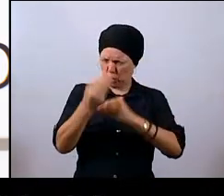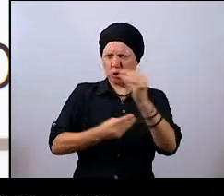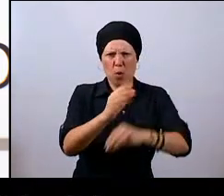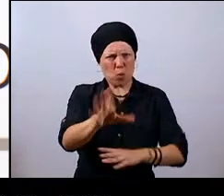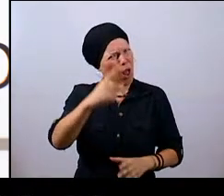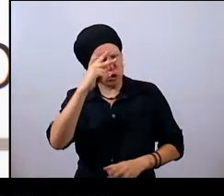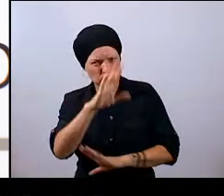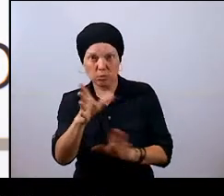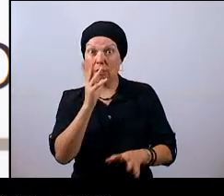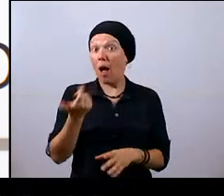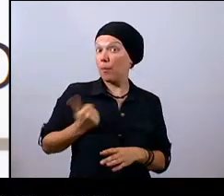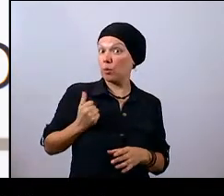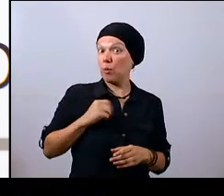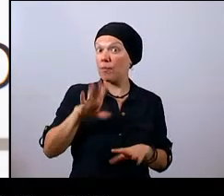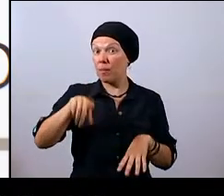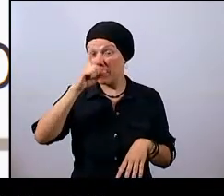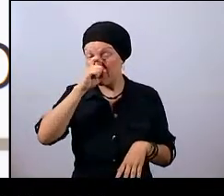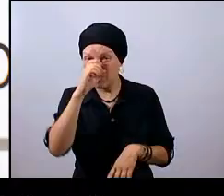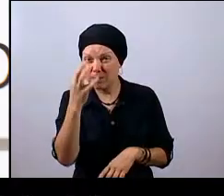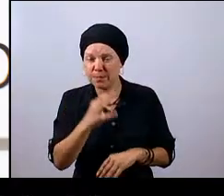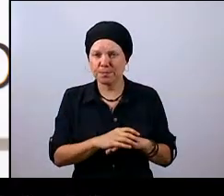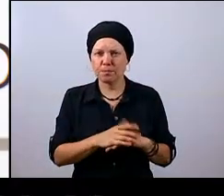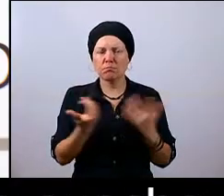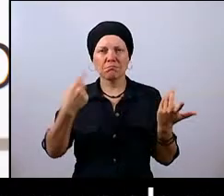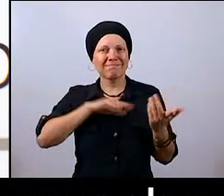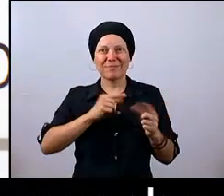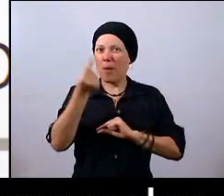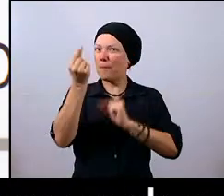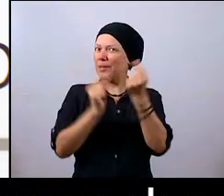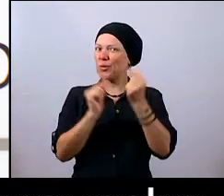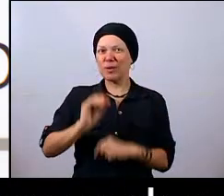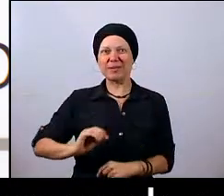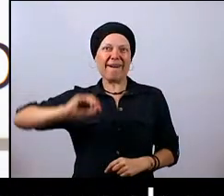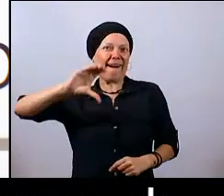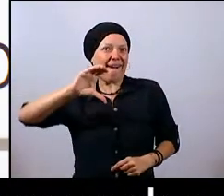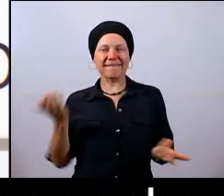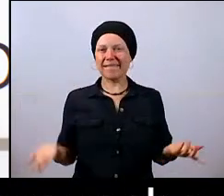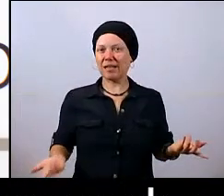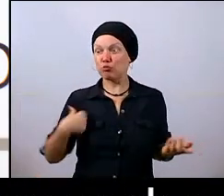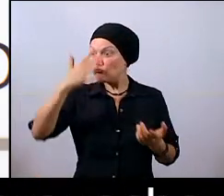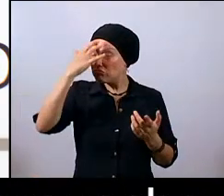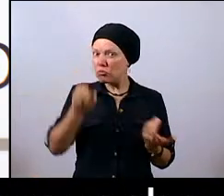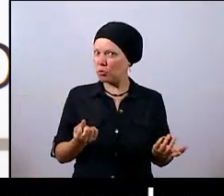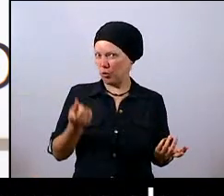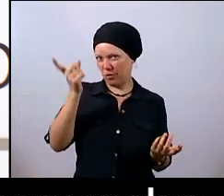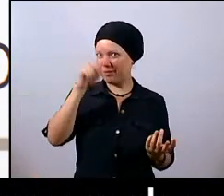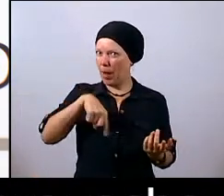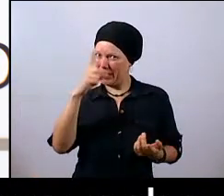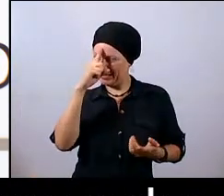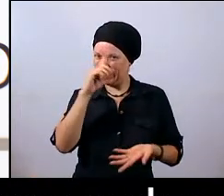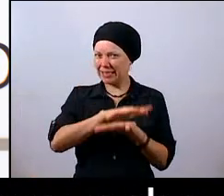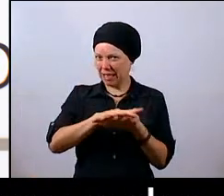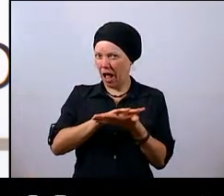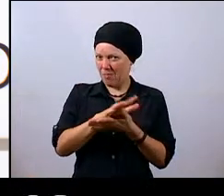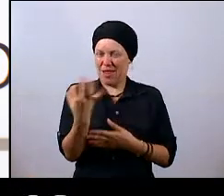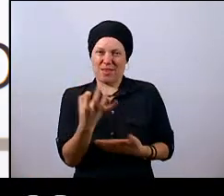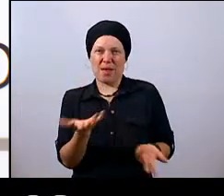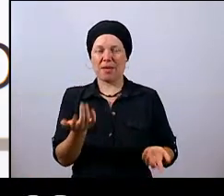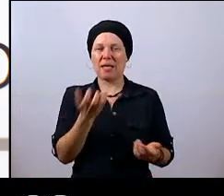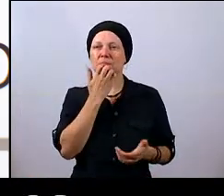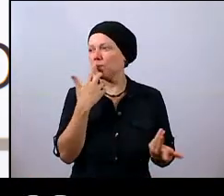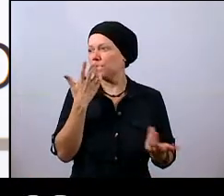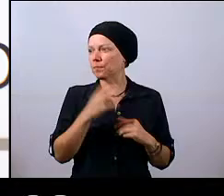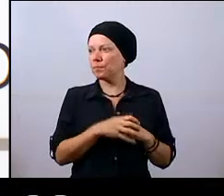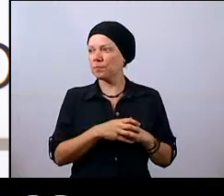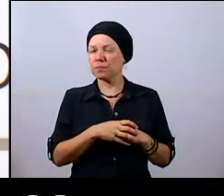y aprovecho para recordarles el crecimiento presupuestario, que creo que es necesario también que hablemos de esto. Se ha